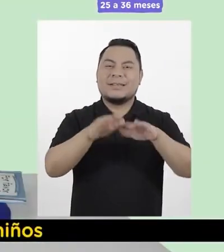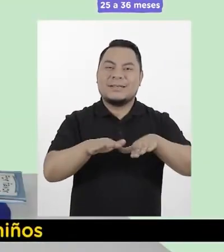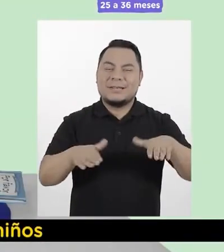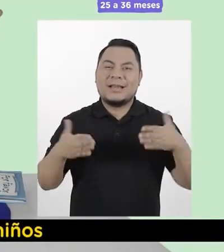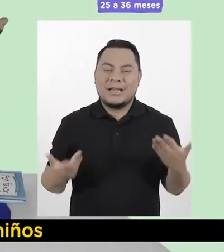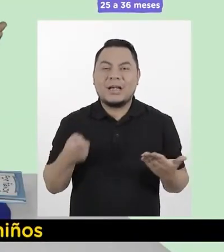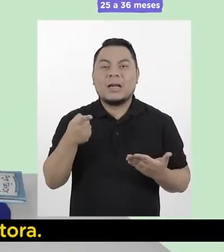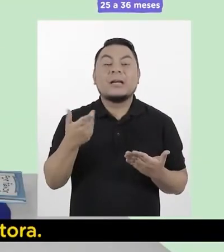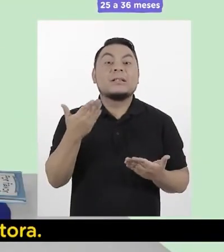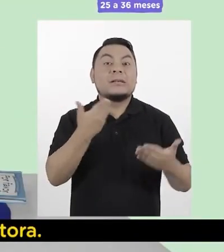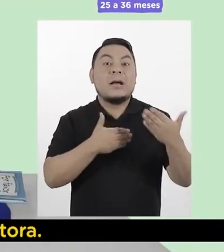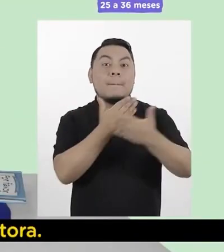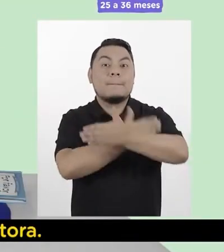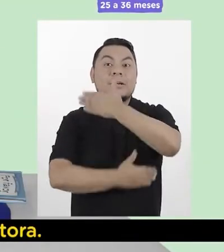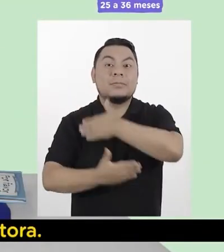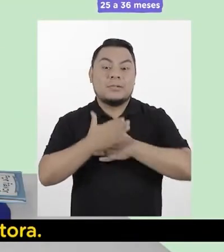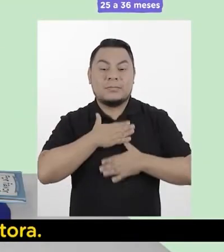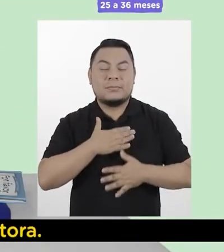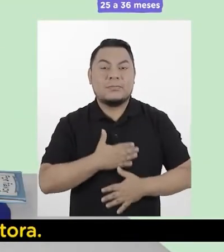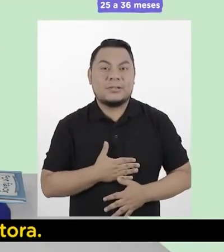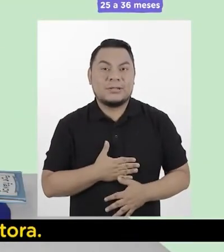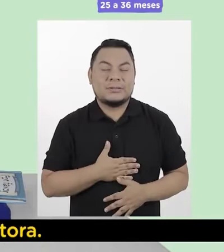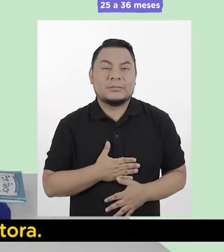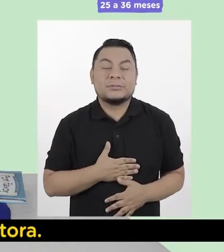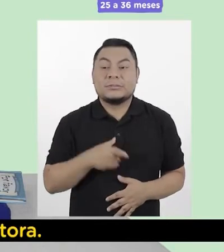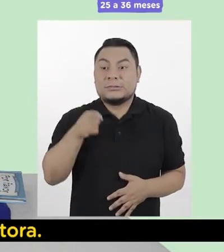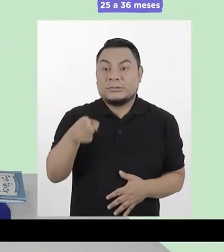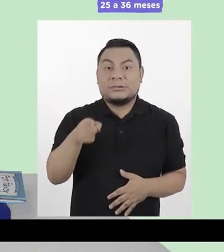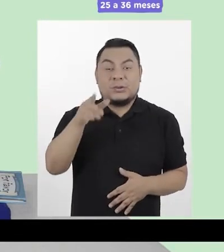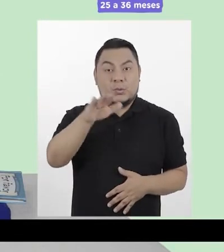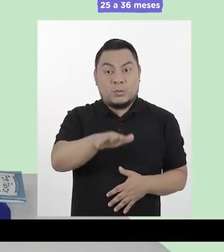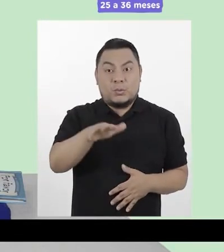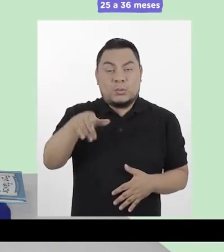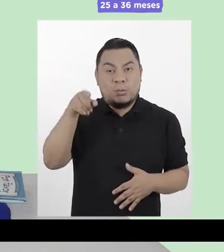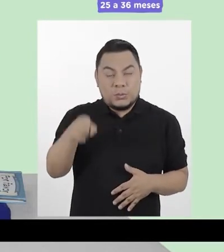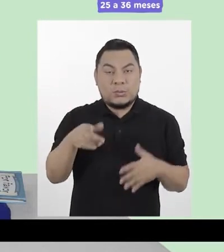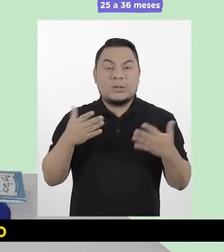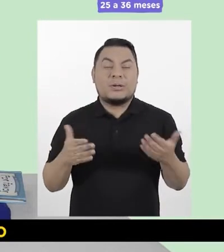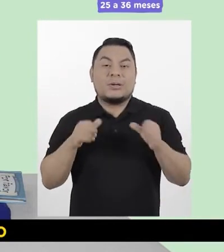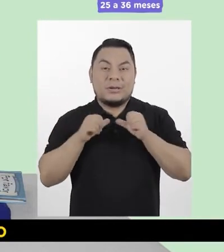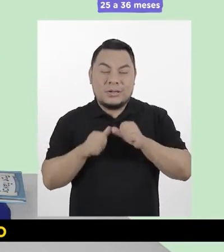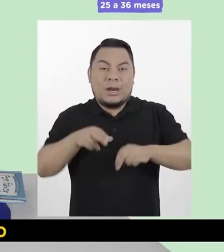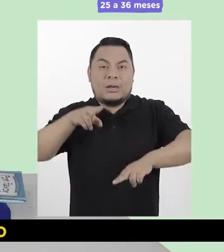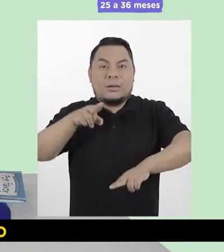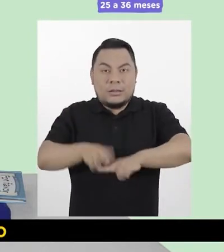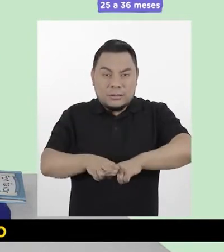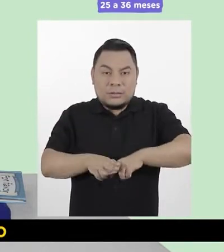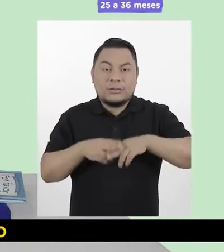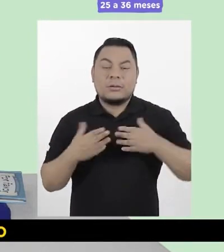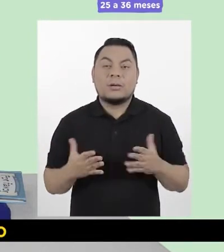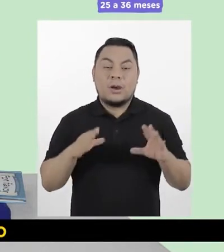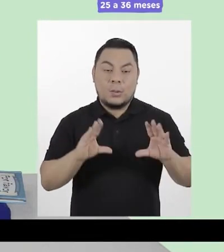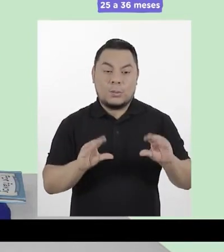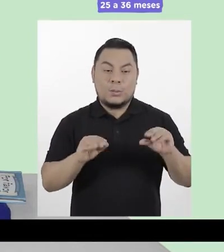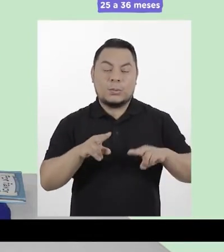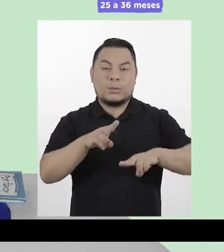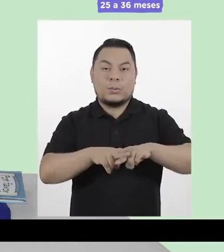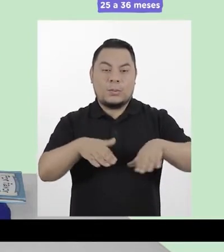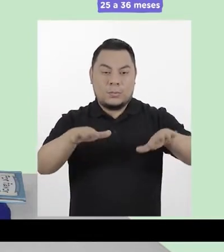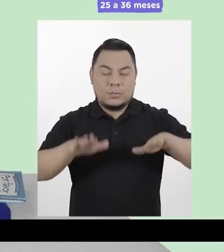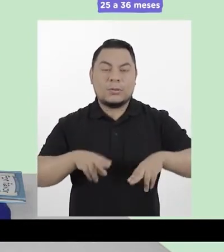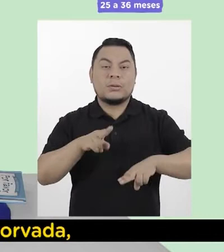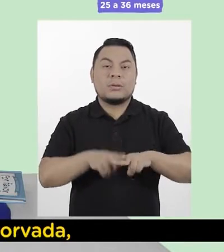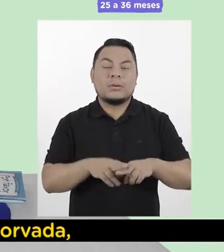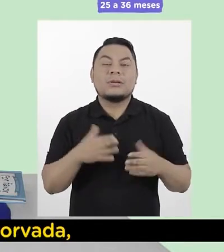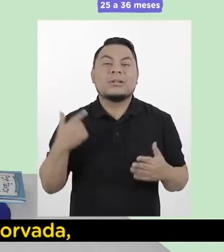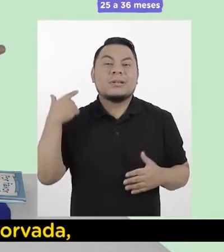las niñas o los niños que presentan discapacidad motora. Si la niña o el niño, mientras permanece sentado en la